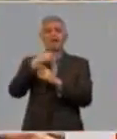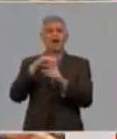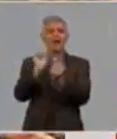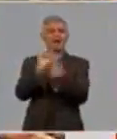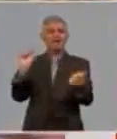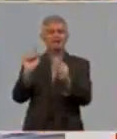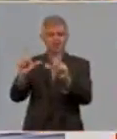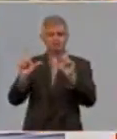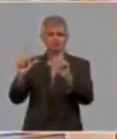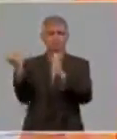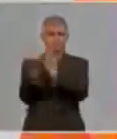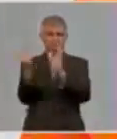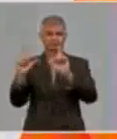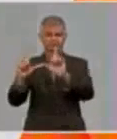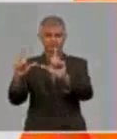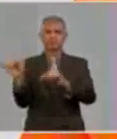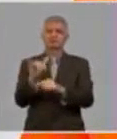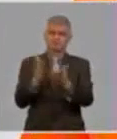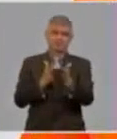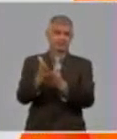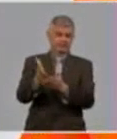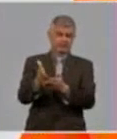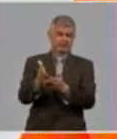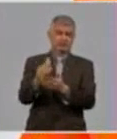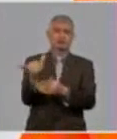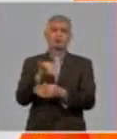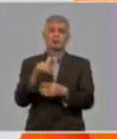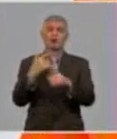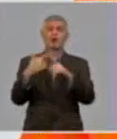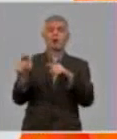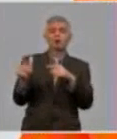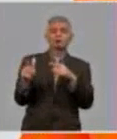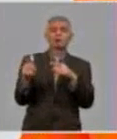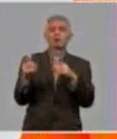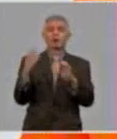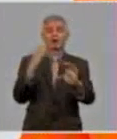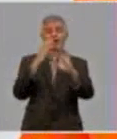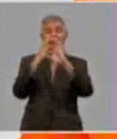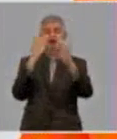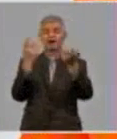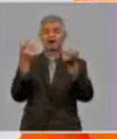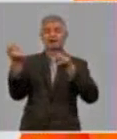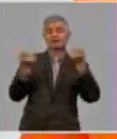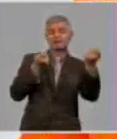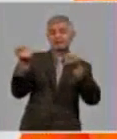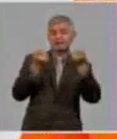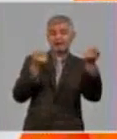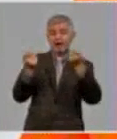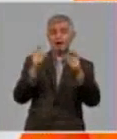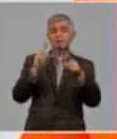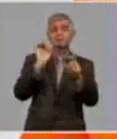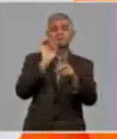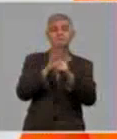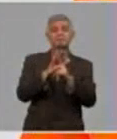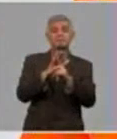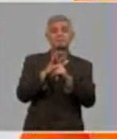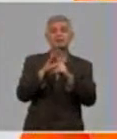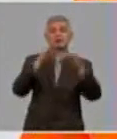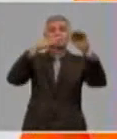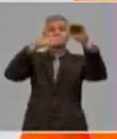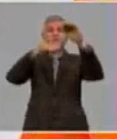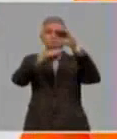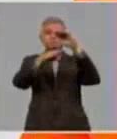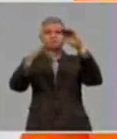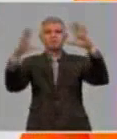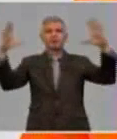teníamos suspendido, el famoso somatón, que se llama, que todo el mundo conoce como somatón. Bueno, eso se reinicia. Lo que no se va a permitir es ir al somatón a hacer